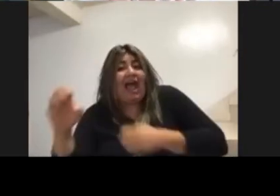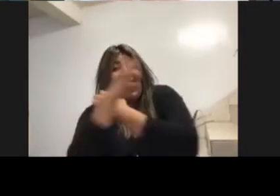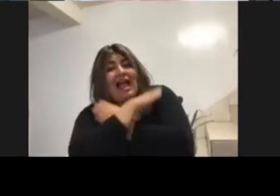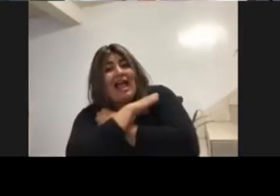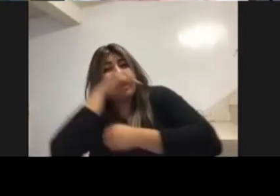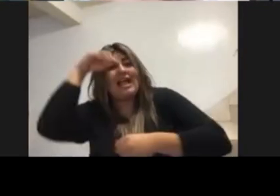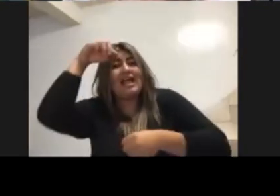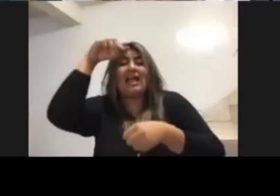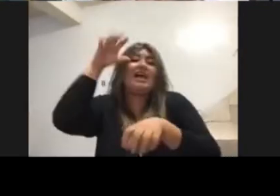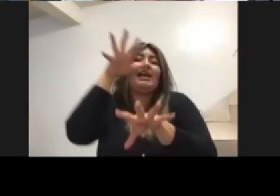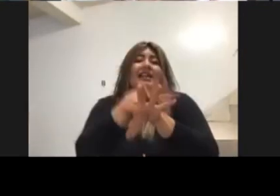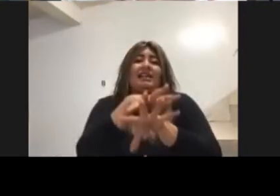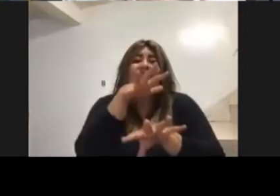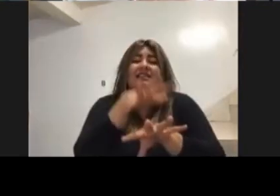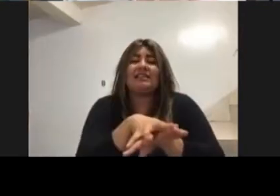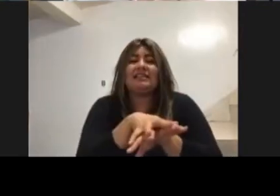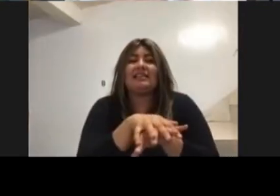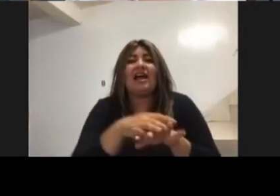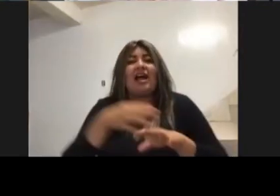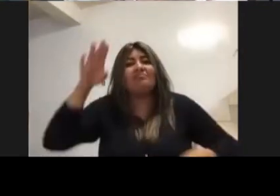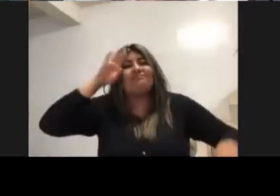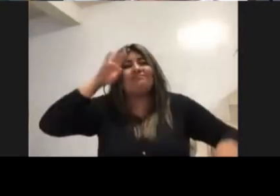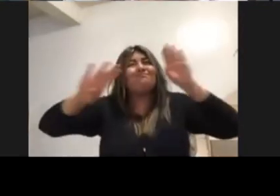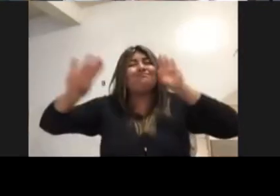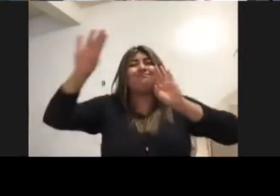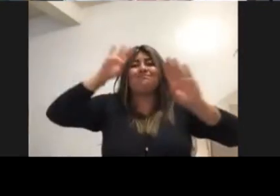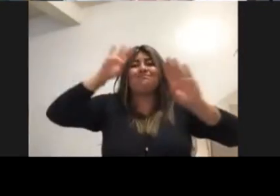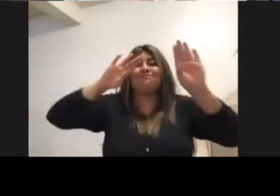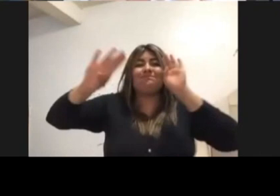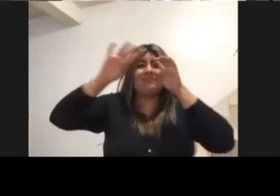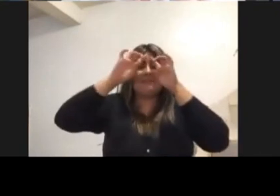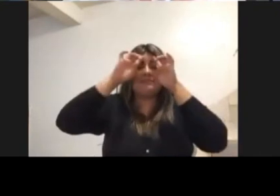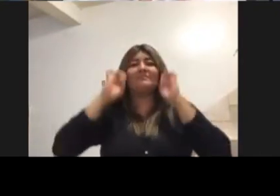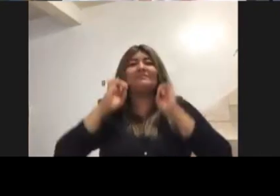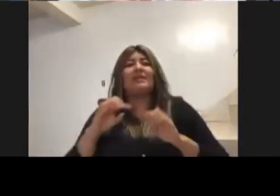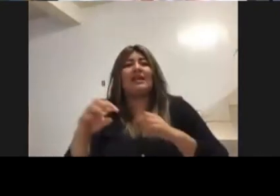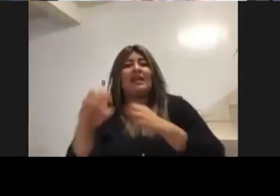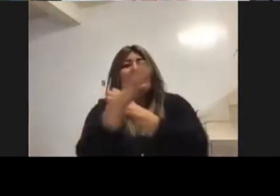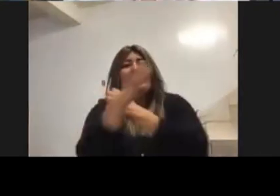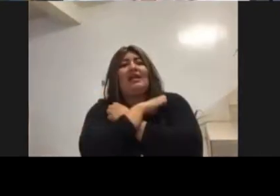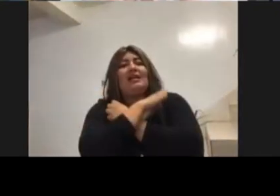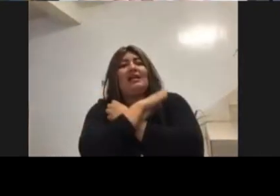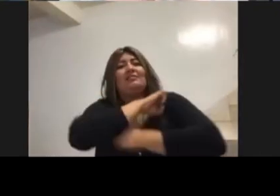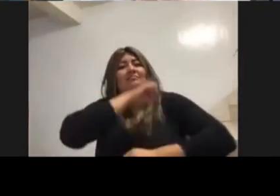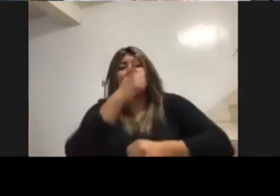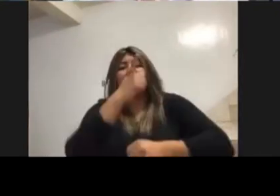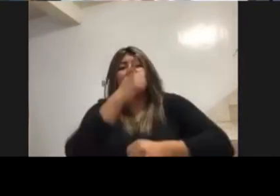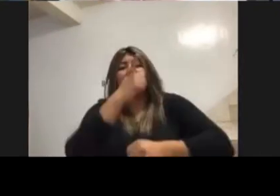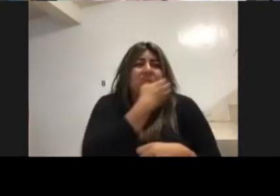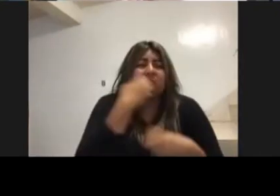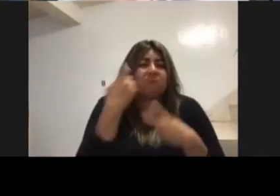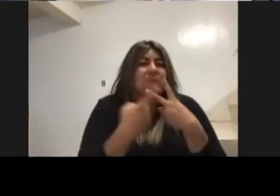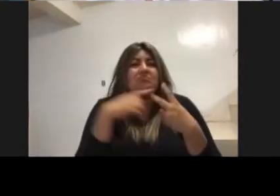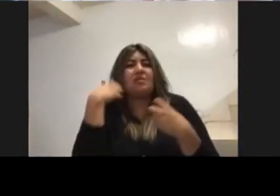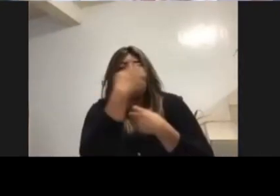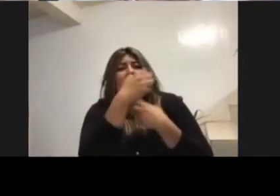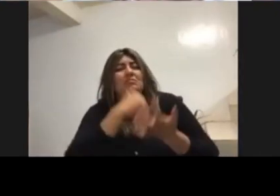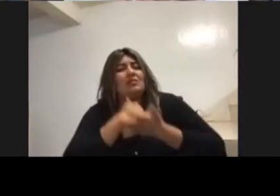ha hecho pensar que la educación especial como servicio, como modalidad, como sistema,